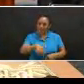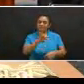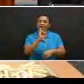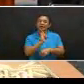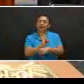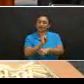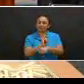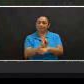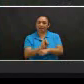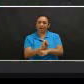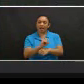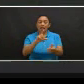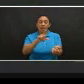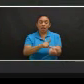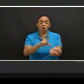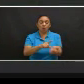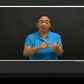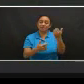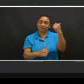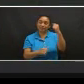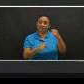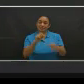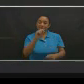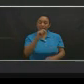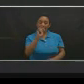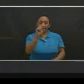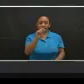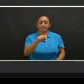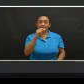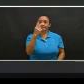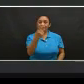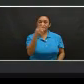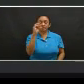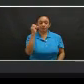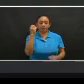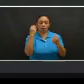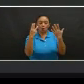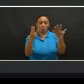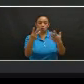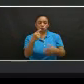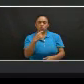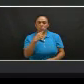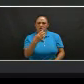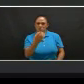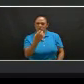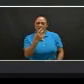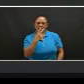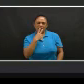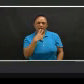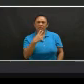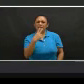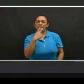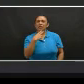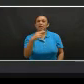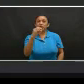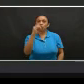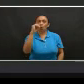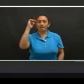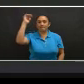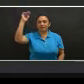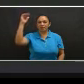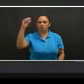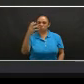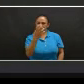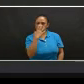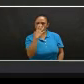Lucas 15, 28 dice, el hijo mayor se enojó y no quiso entrar. No quiso entrar y sacó de la fiesta al